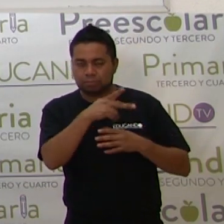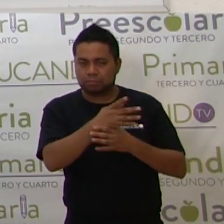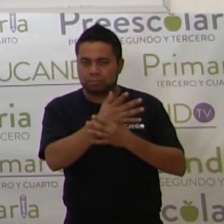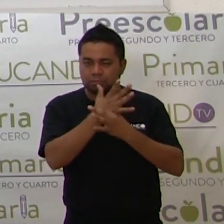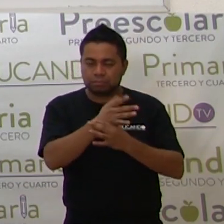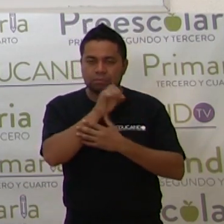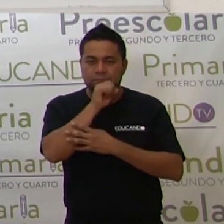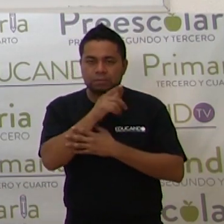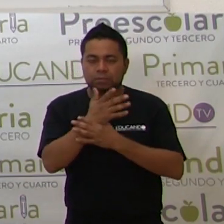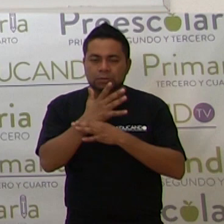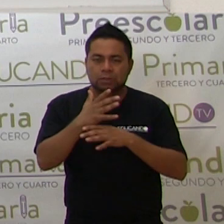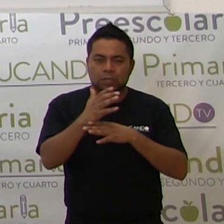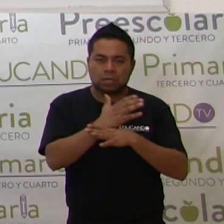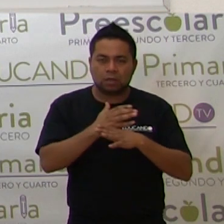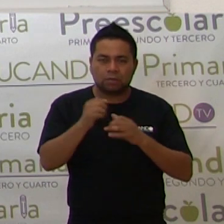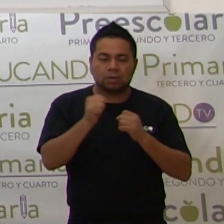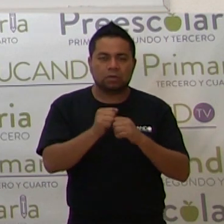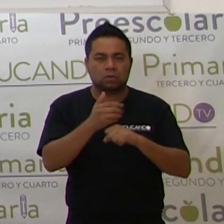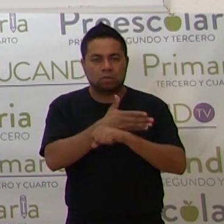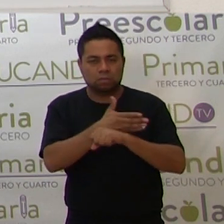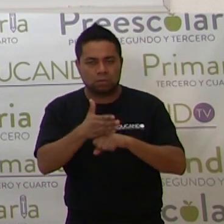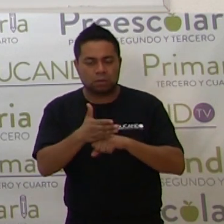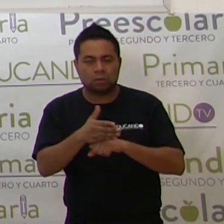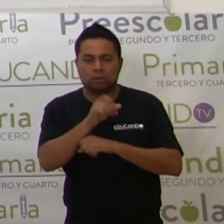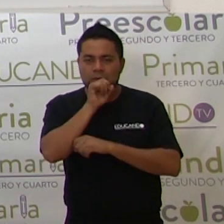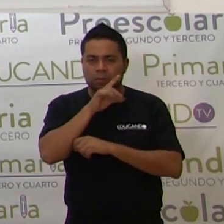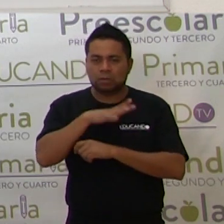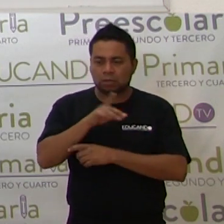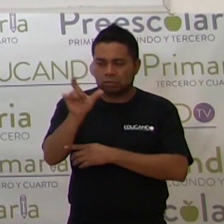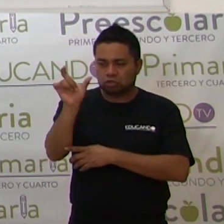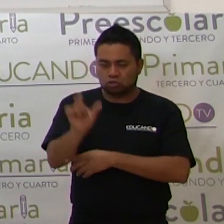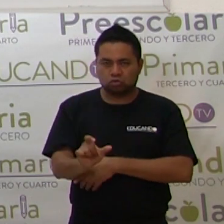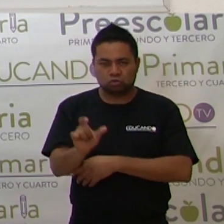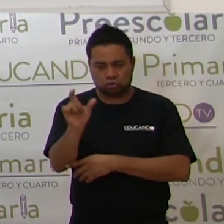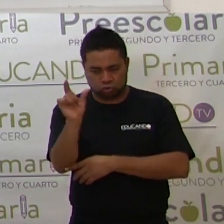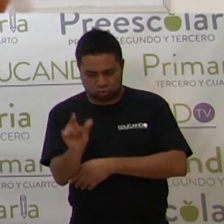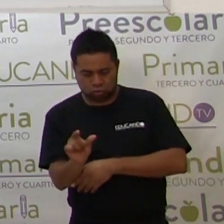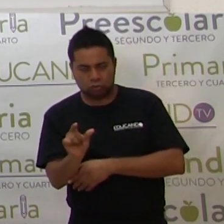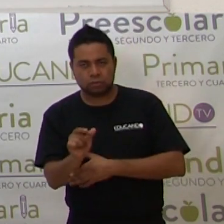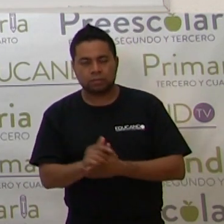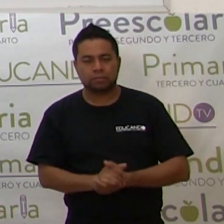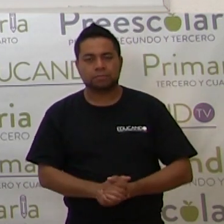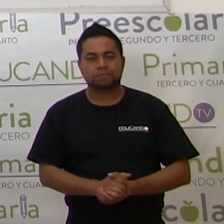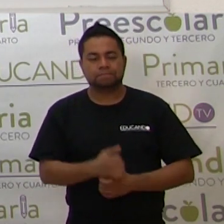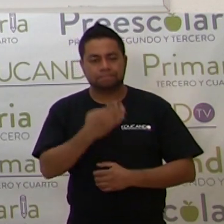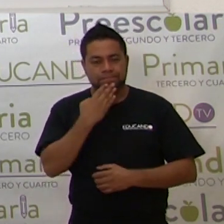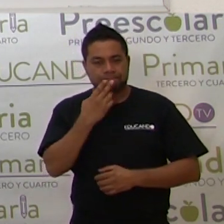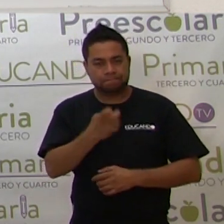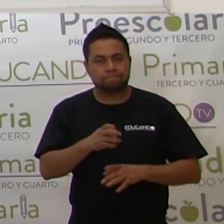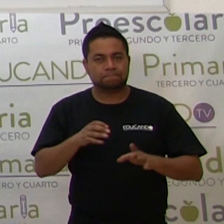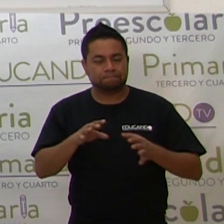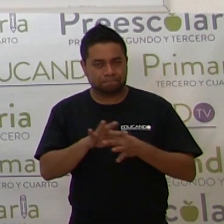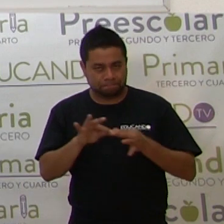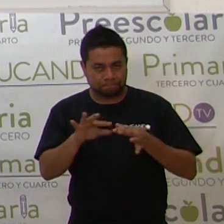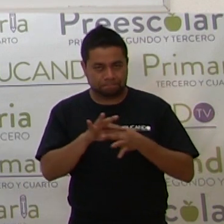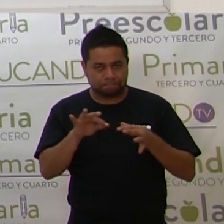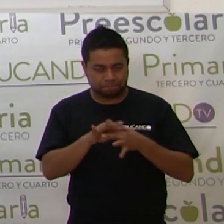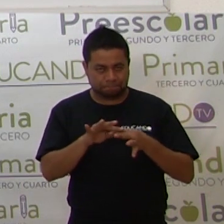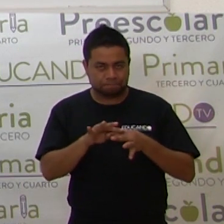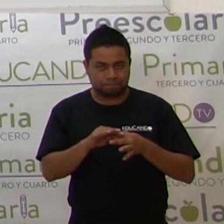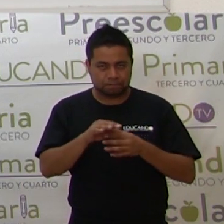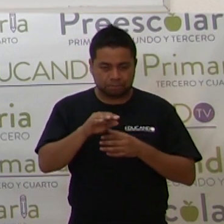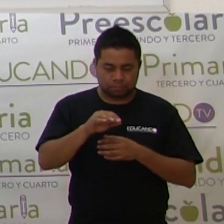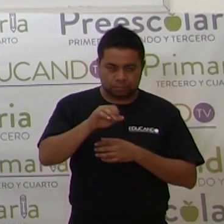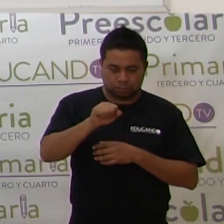que eran café con blanco y eran chiquitos. ¿Bien? Es una descripción subjetiva